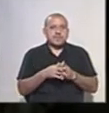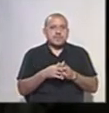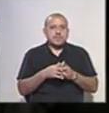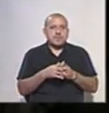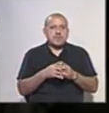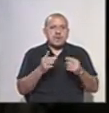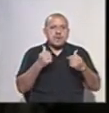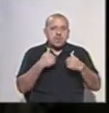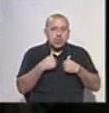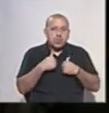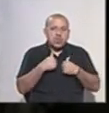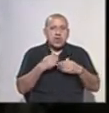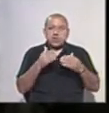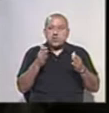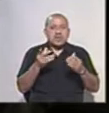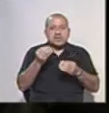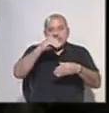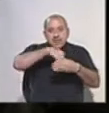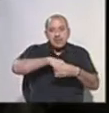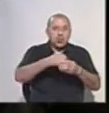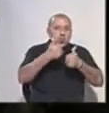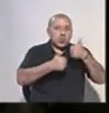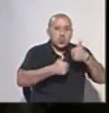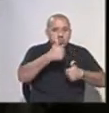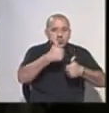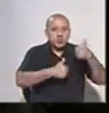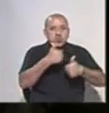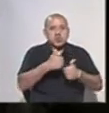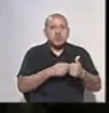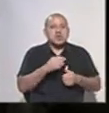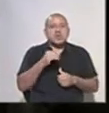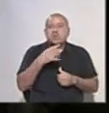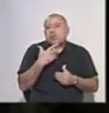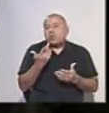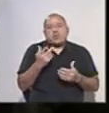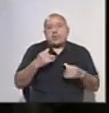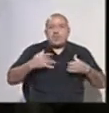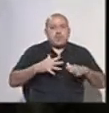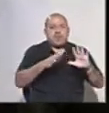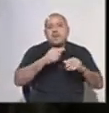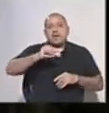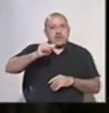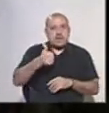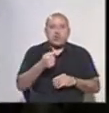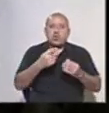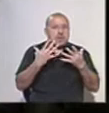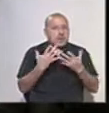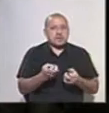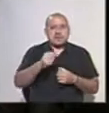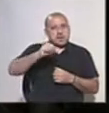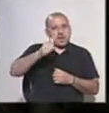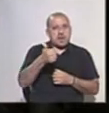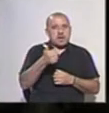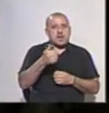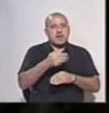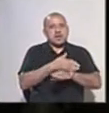cuando uno está inmerso en un concurso, todas salimos a ganar. Eso está clarísimo. Después, es